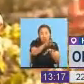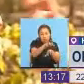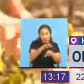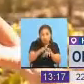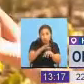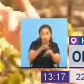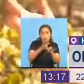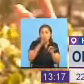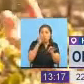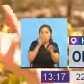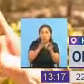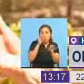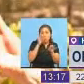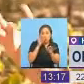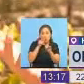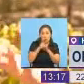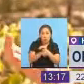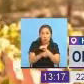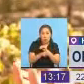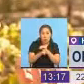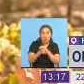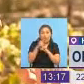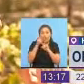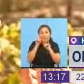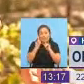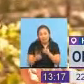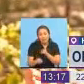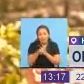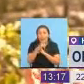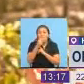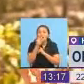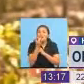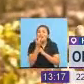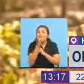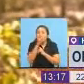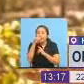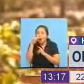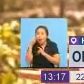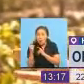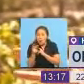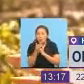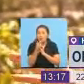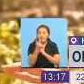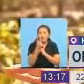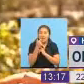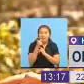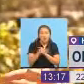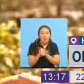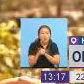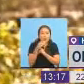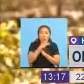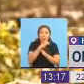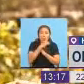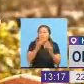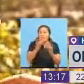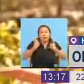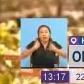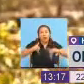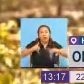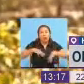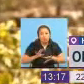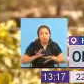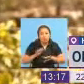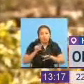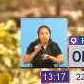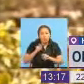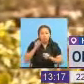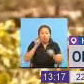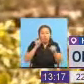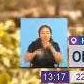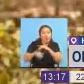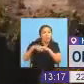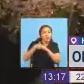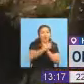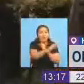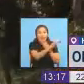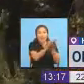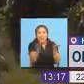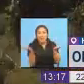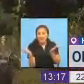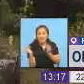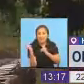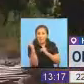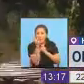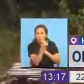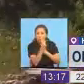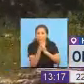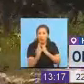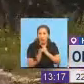como de la hechura del vino, responde a lo que tratamos de hacer un vino natural, algo que corresponda con este paisaje, que